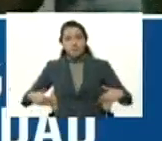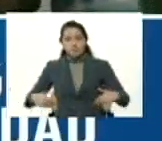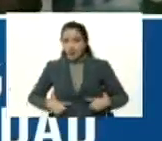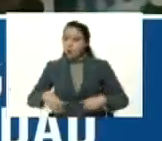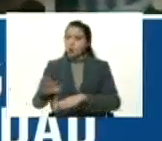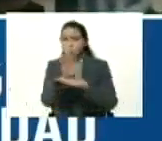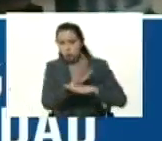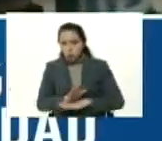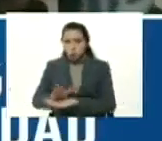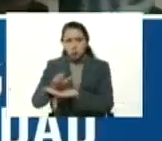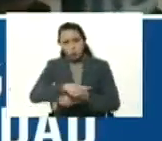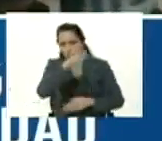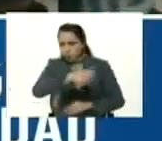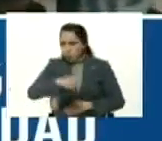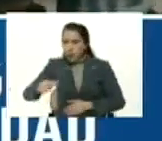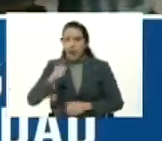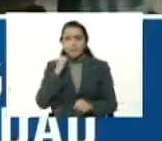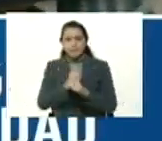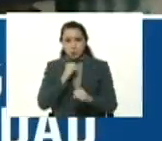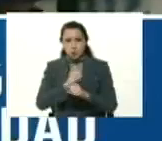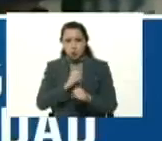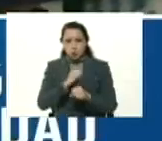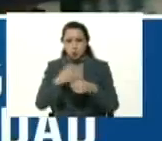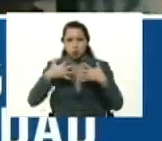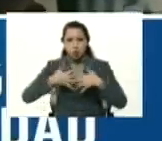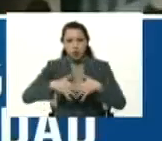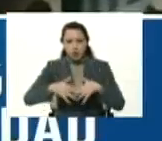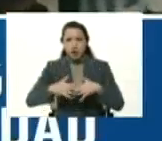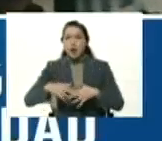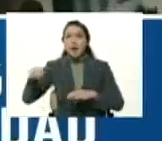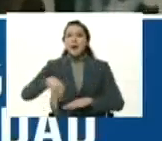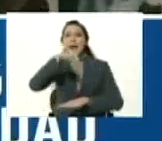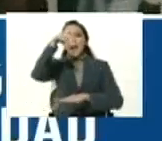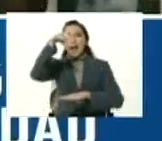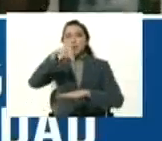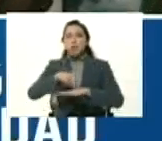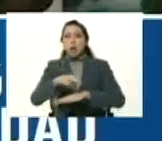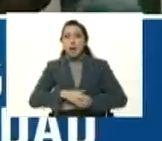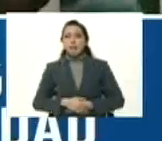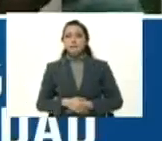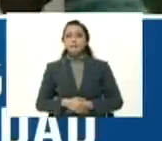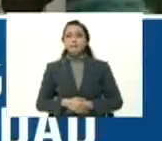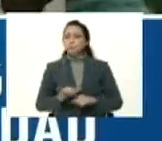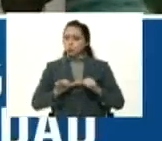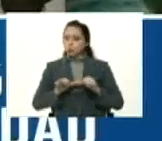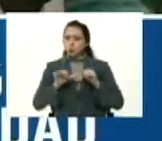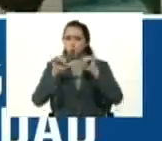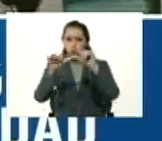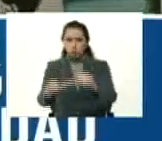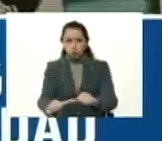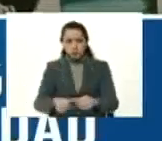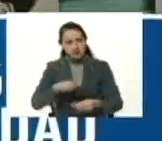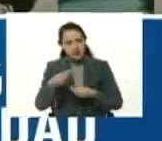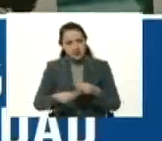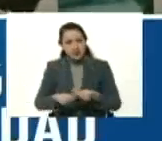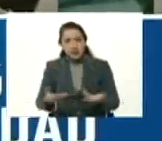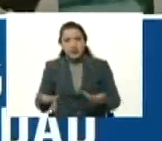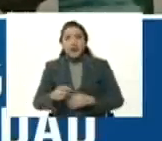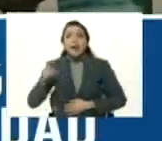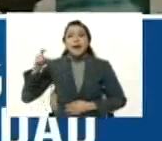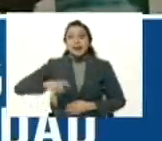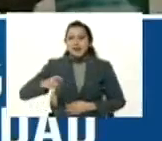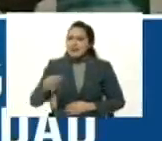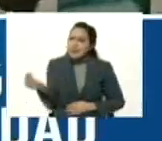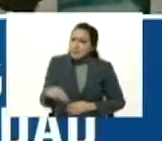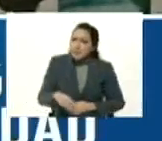proteger el productor nacional, proteger la industria nacional y bueno, avanzar. Si hiciera falta